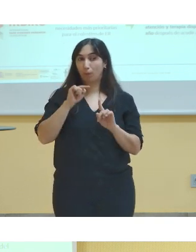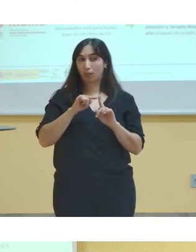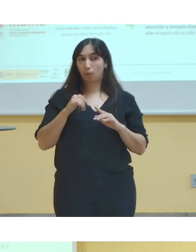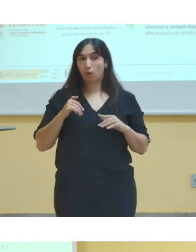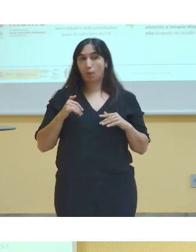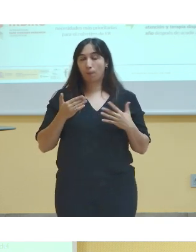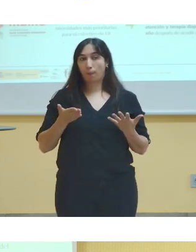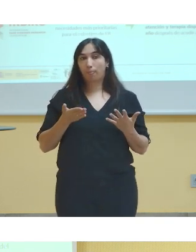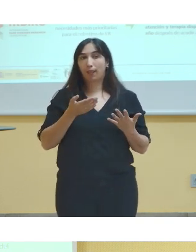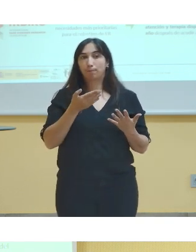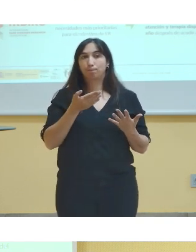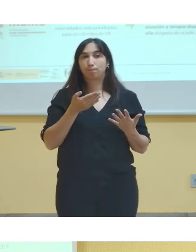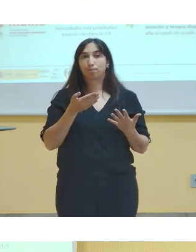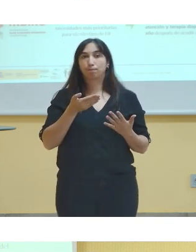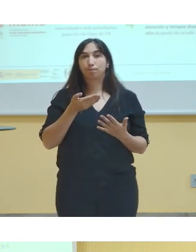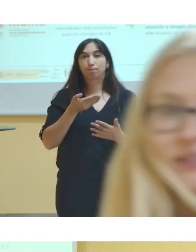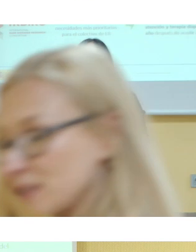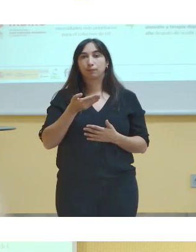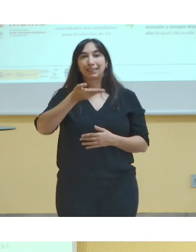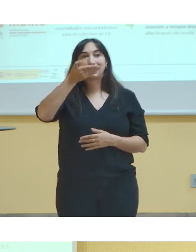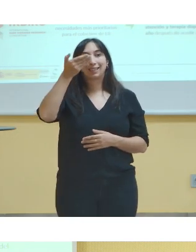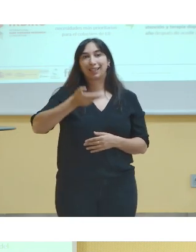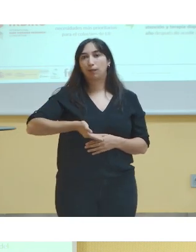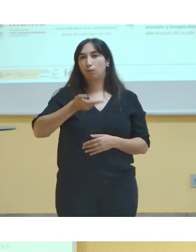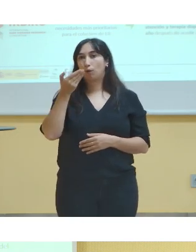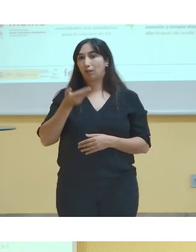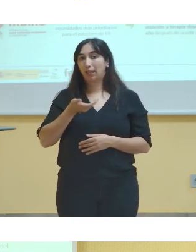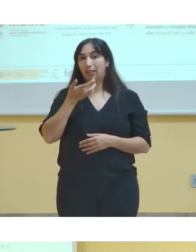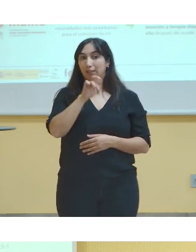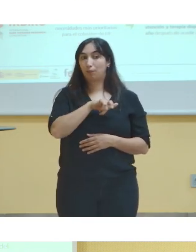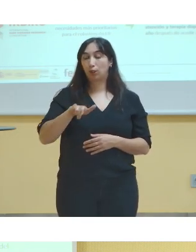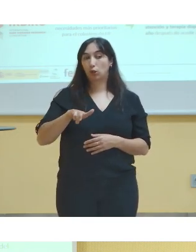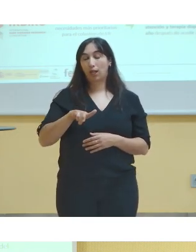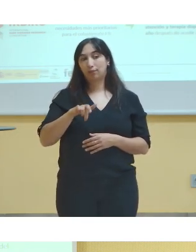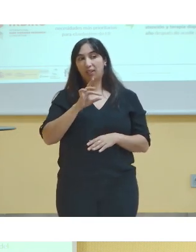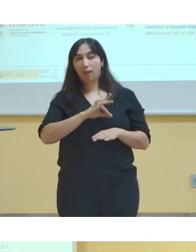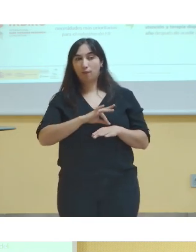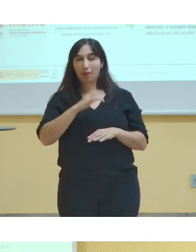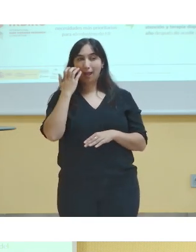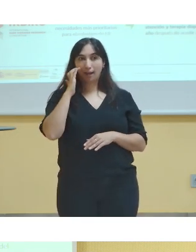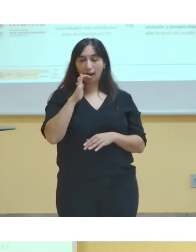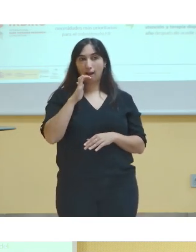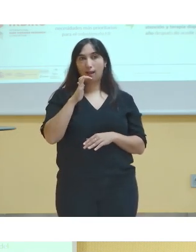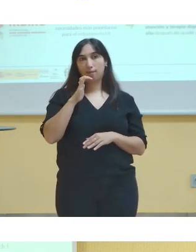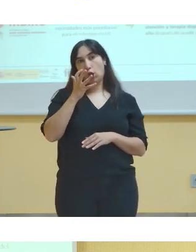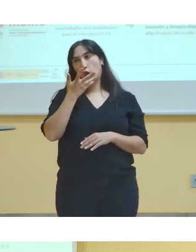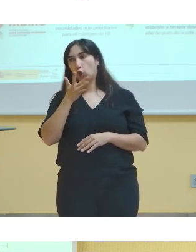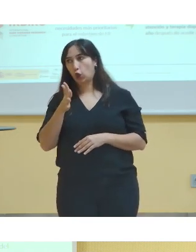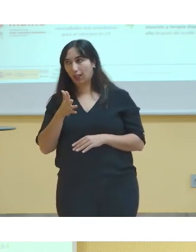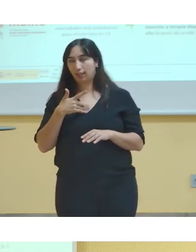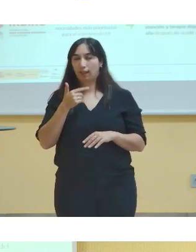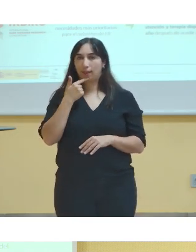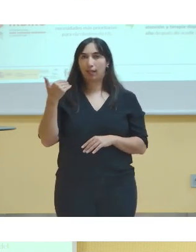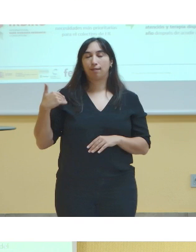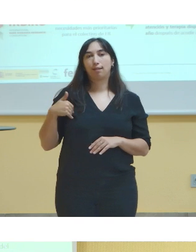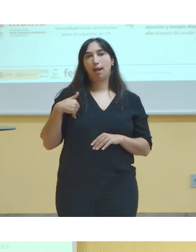se determinaba que era muy esencial que las personas que viven con una enfermedad rara conocida, es decir, una enfermedad rara que ya esté